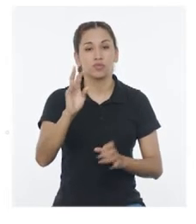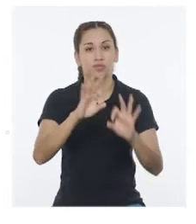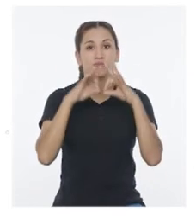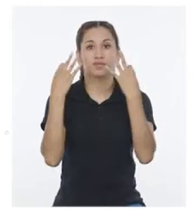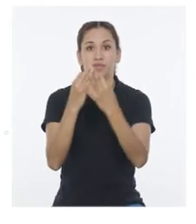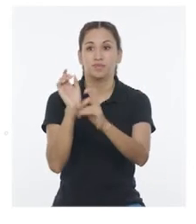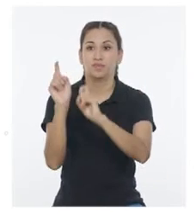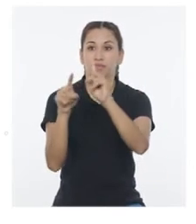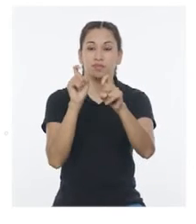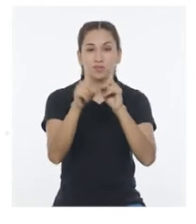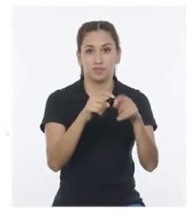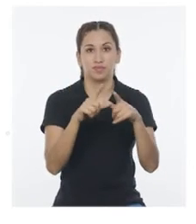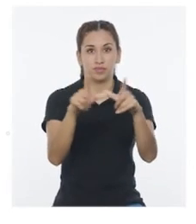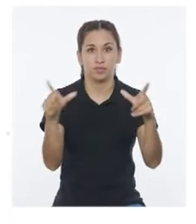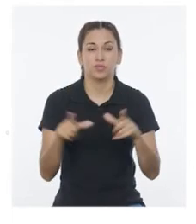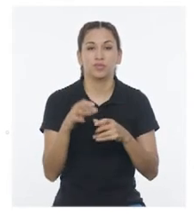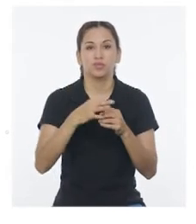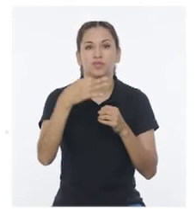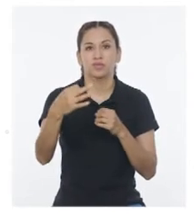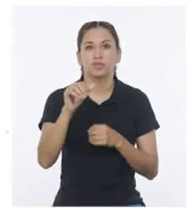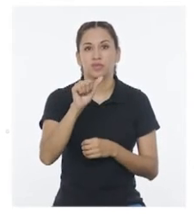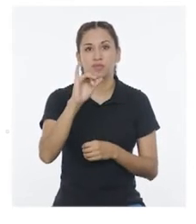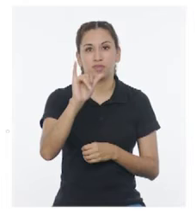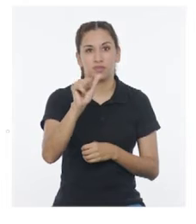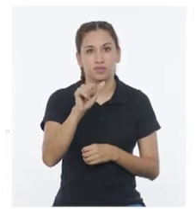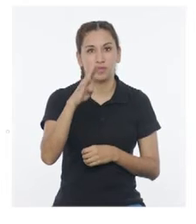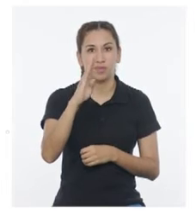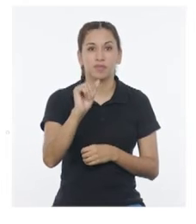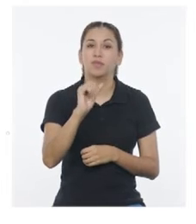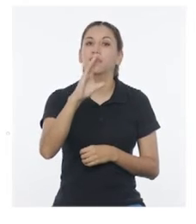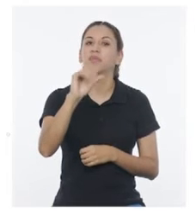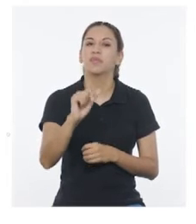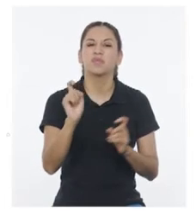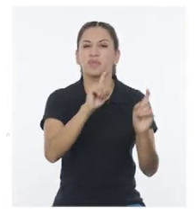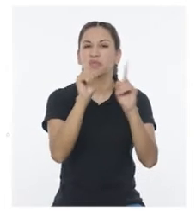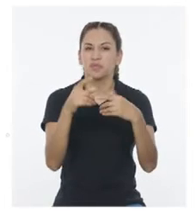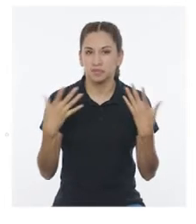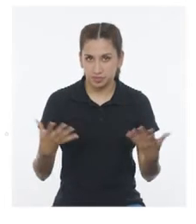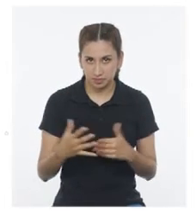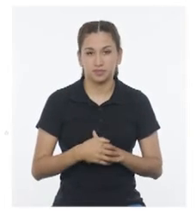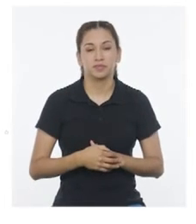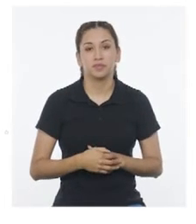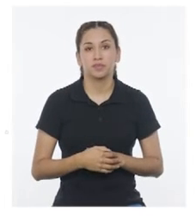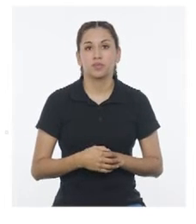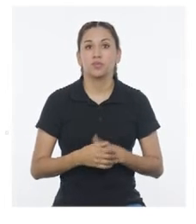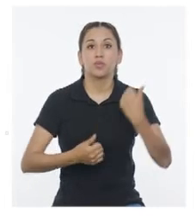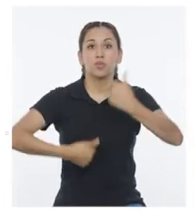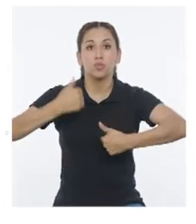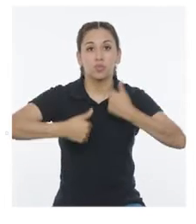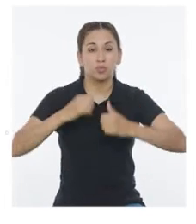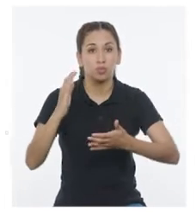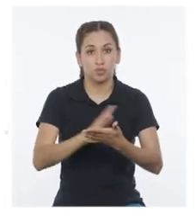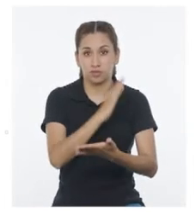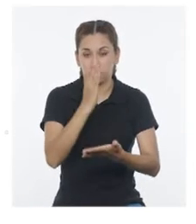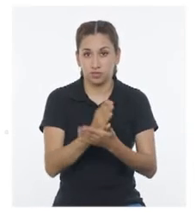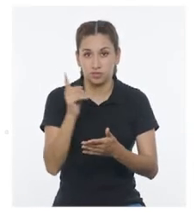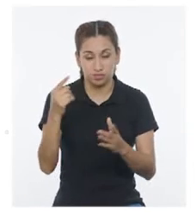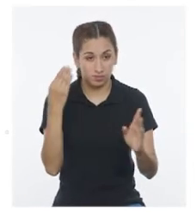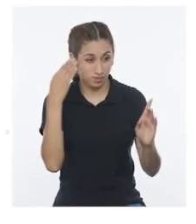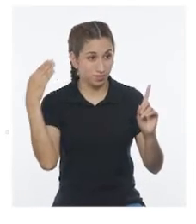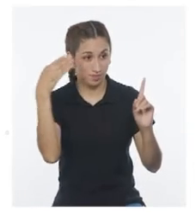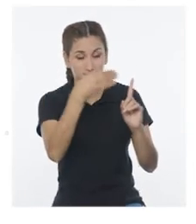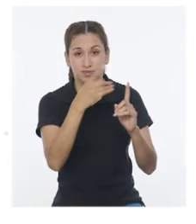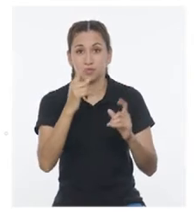familias en el distrito de Frías, provincia de Ayabaca, ante la pregunta: ¿con qué problemas